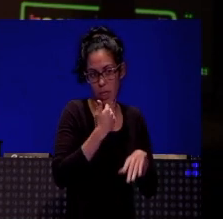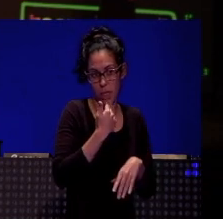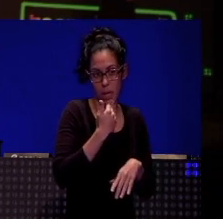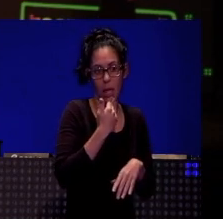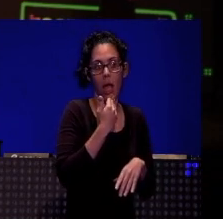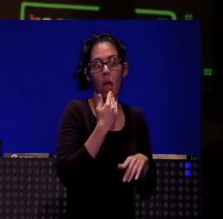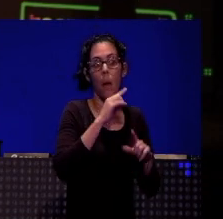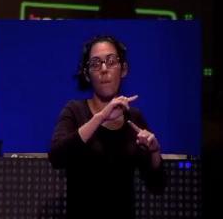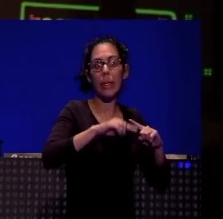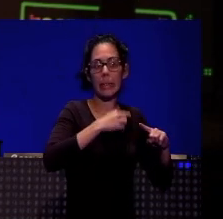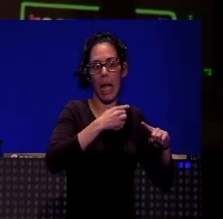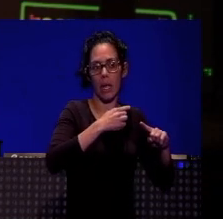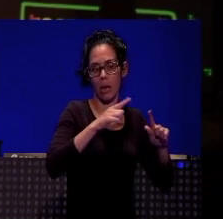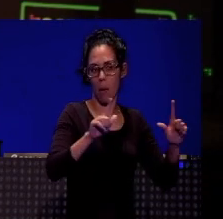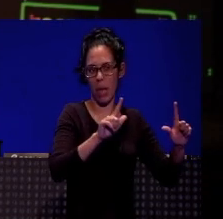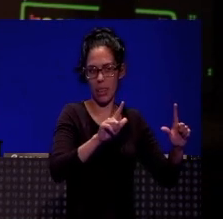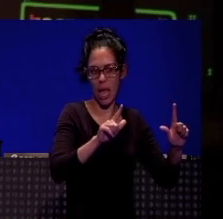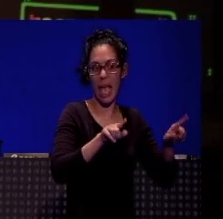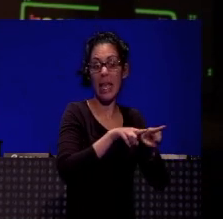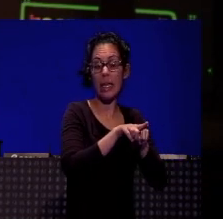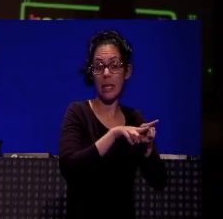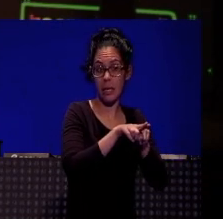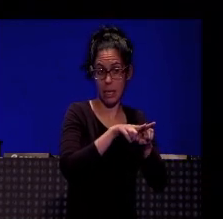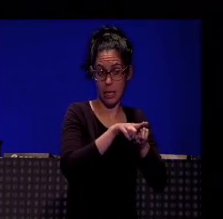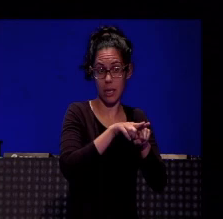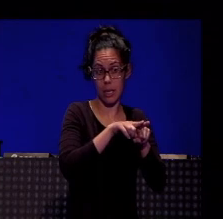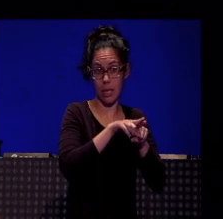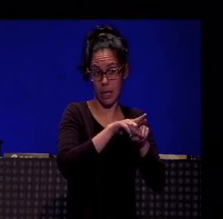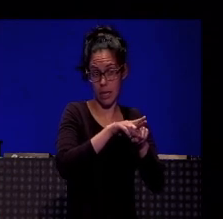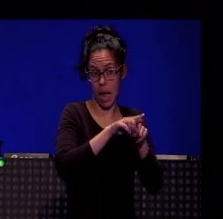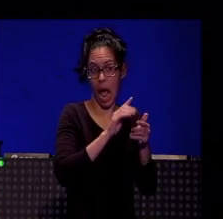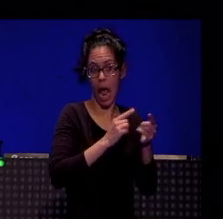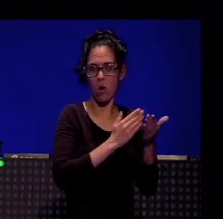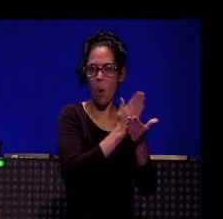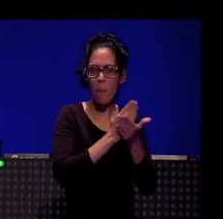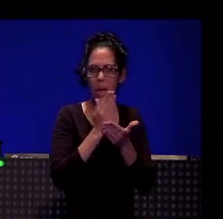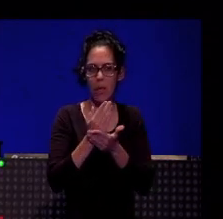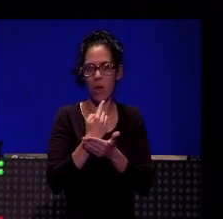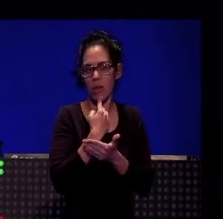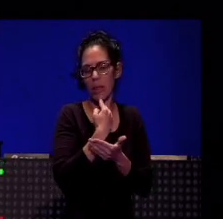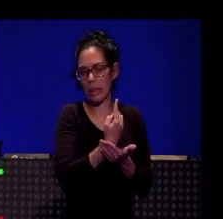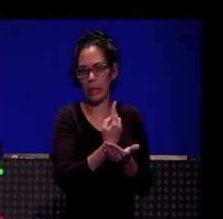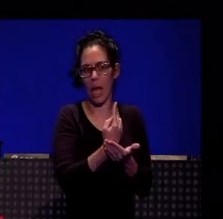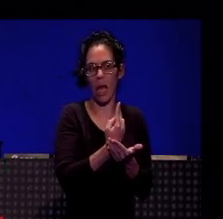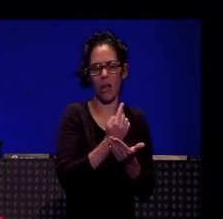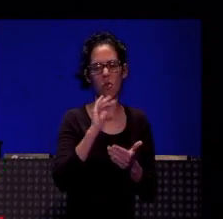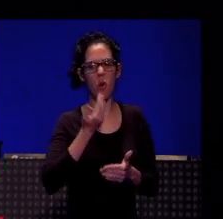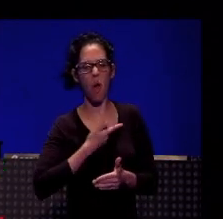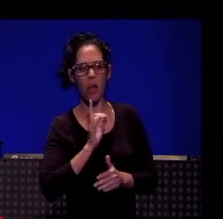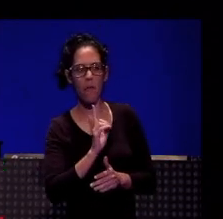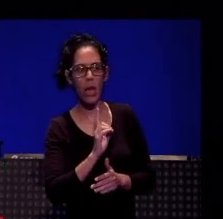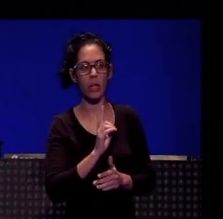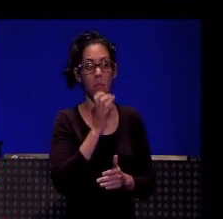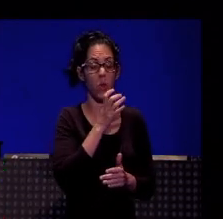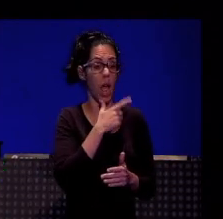el mensaje en la pantalla y tal había críticas en los medios que siempre te decían ay no que no te afecten tanto no lo puedes